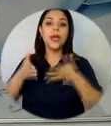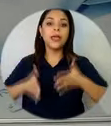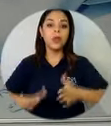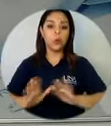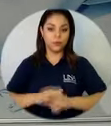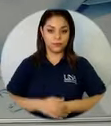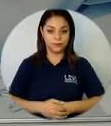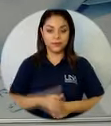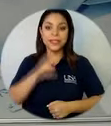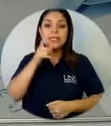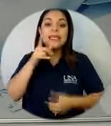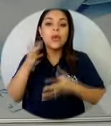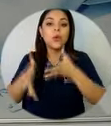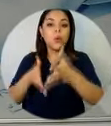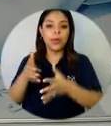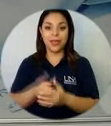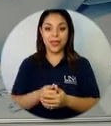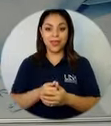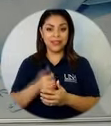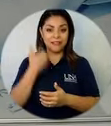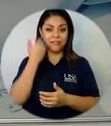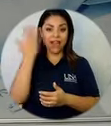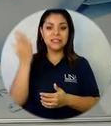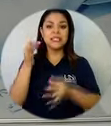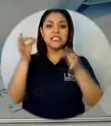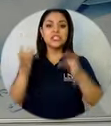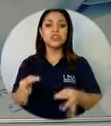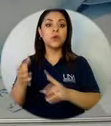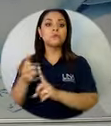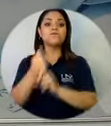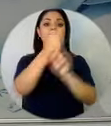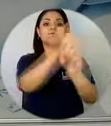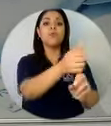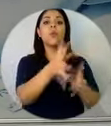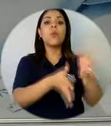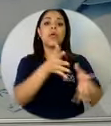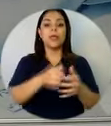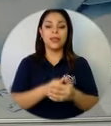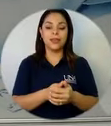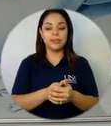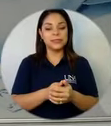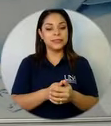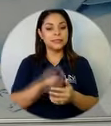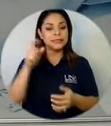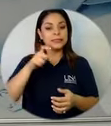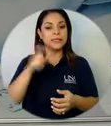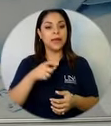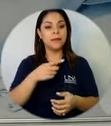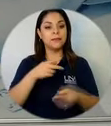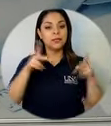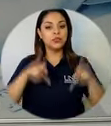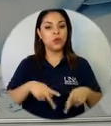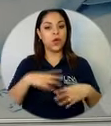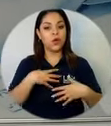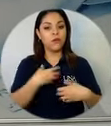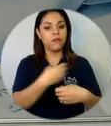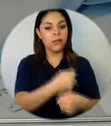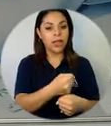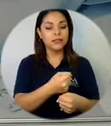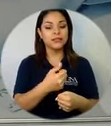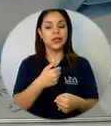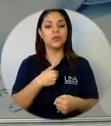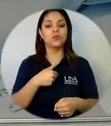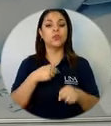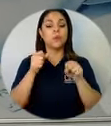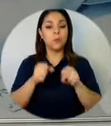decisión de a quién delego el cuidado no es una decisión fácil. Incluso si hay alguien que lo puede cuidar, bueno, es una persona de confianza, es una